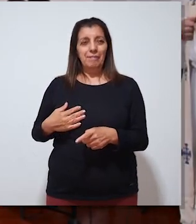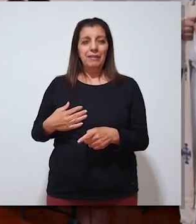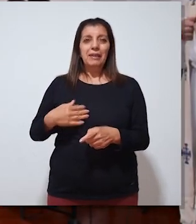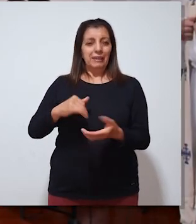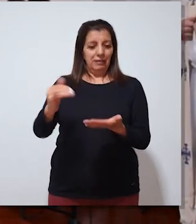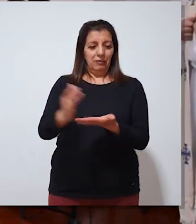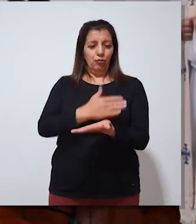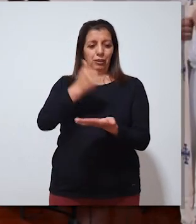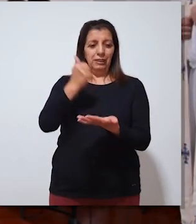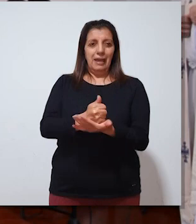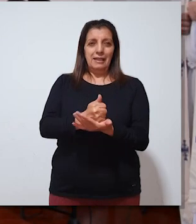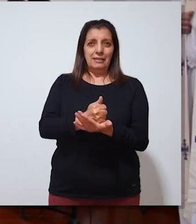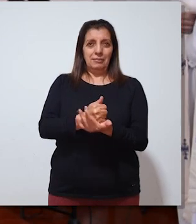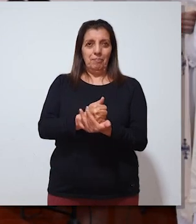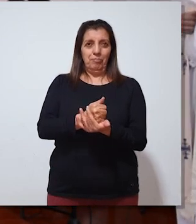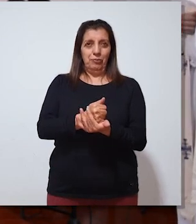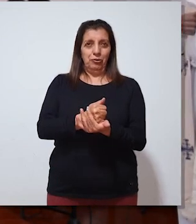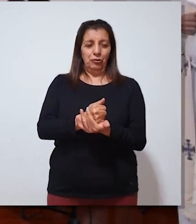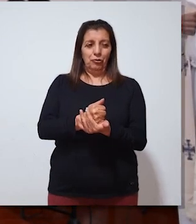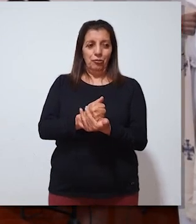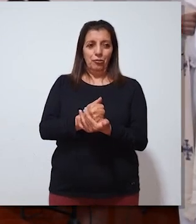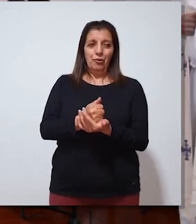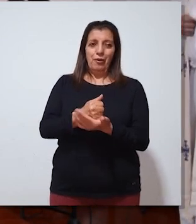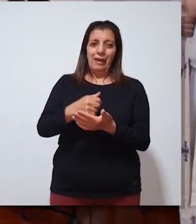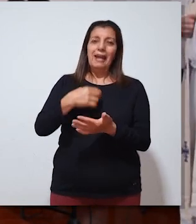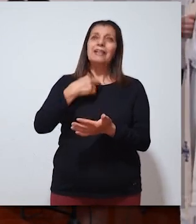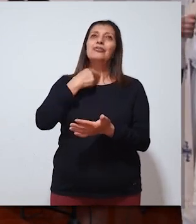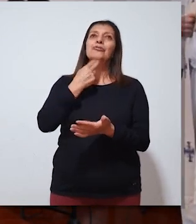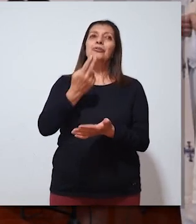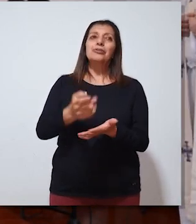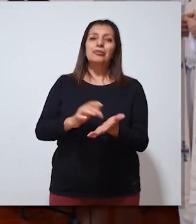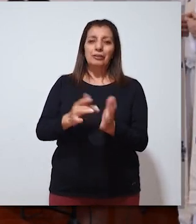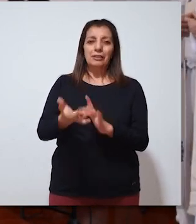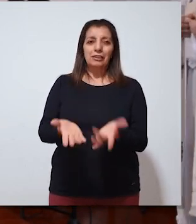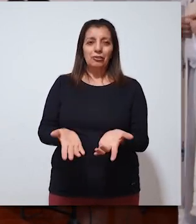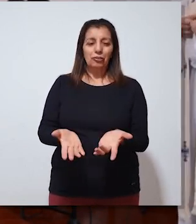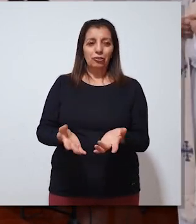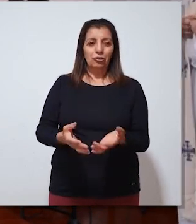divina y aceptando tu plan de salvación como esclava del Señor,